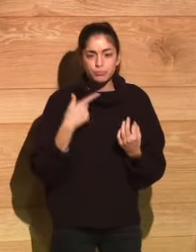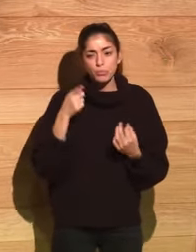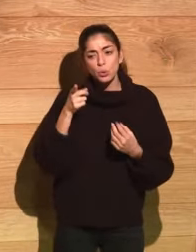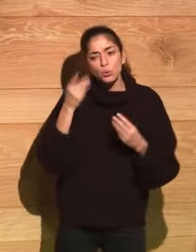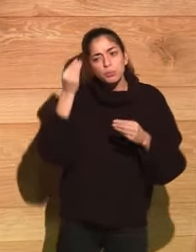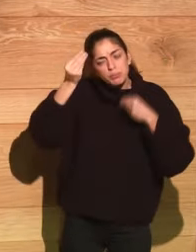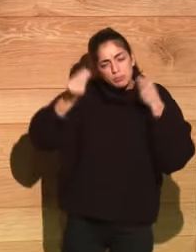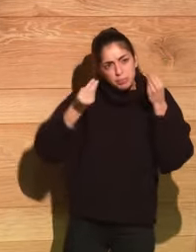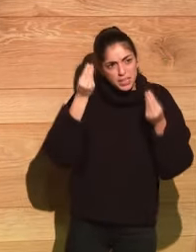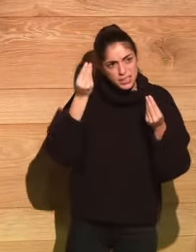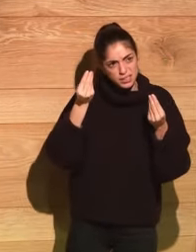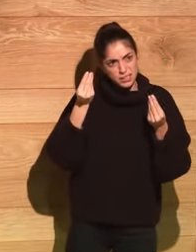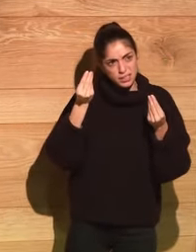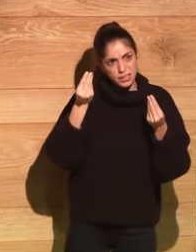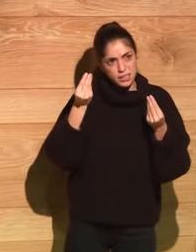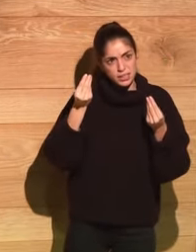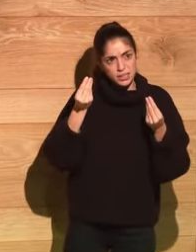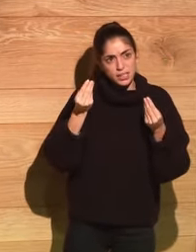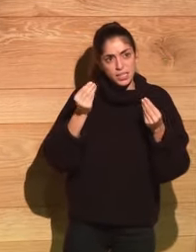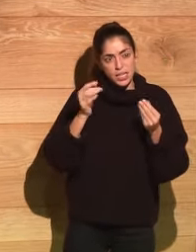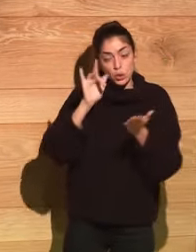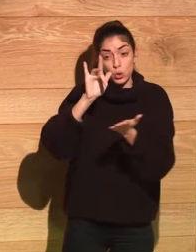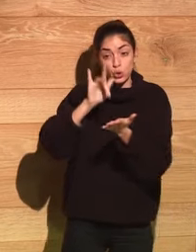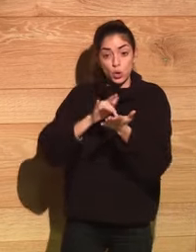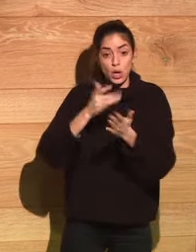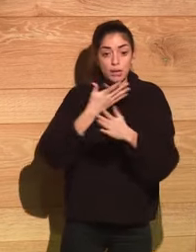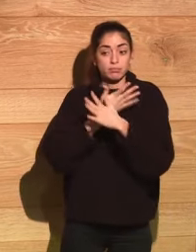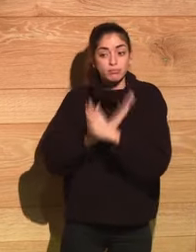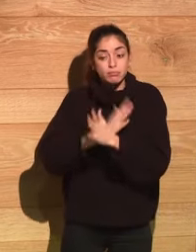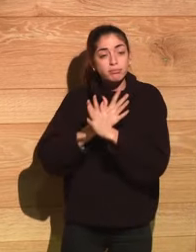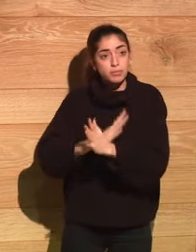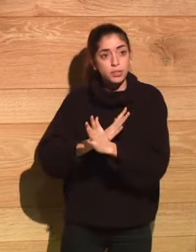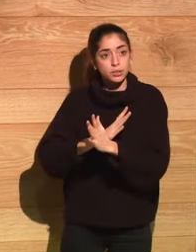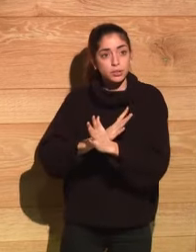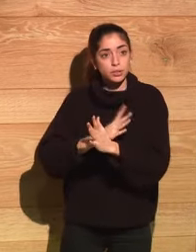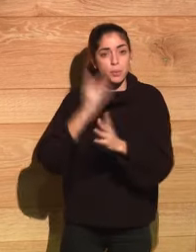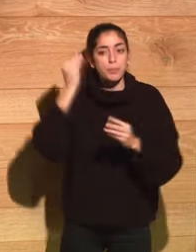que cuando se hace el amor se piensa?